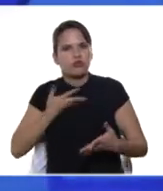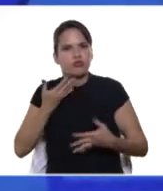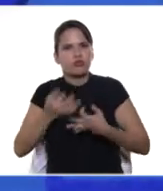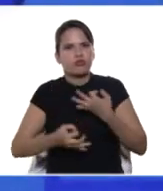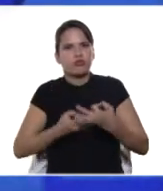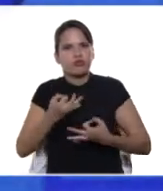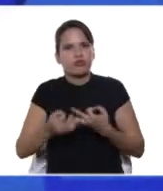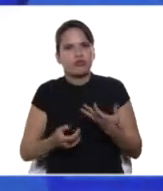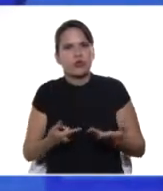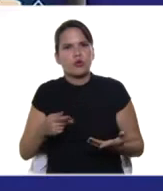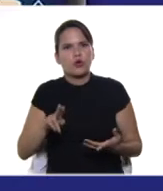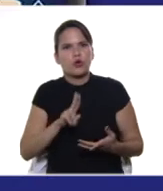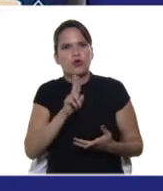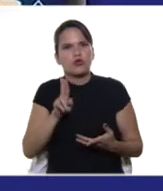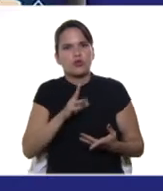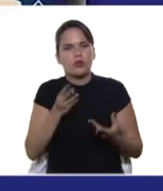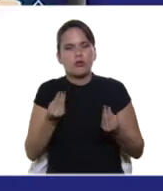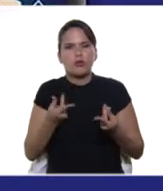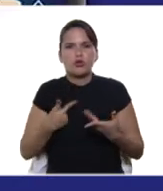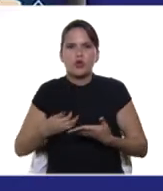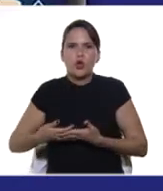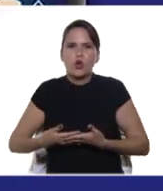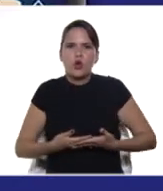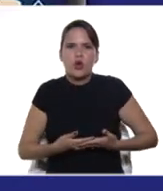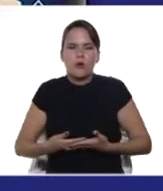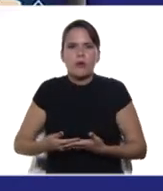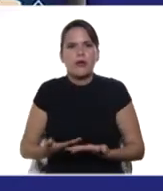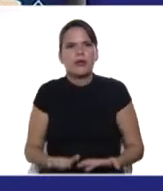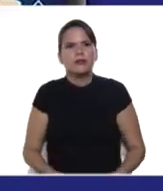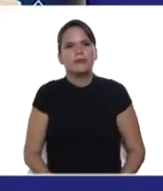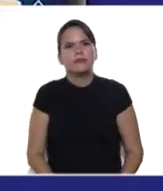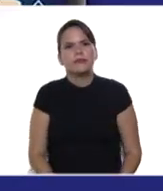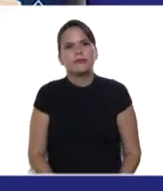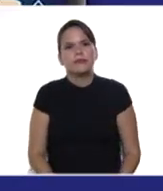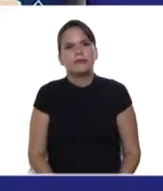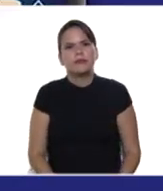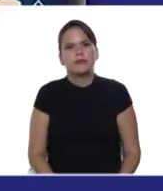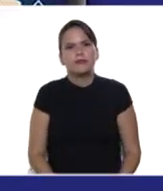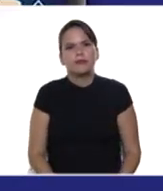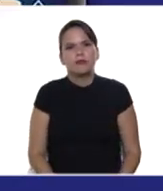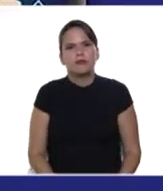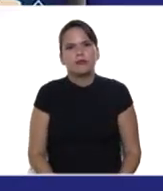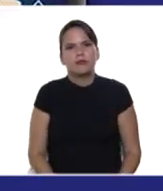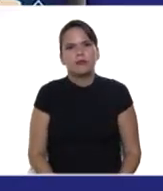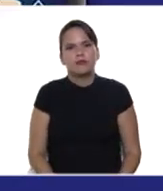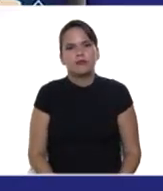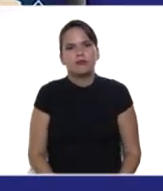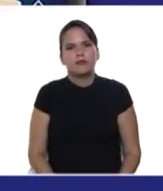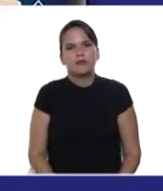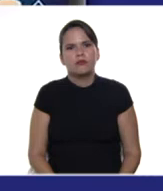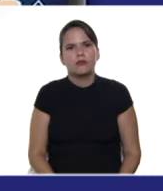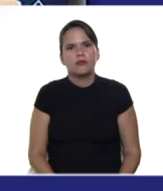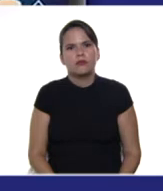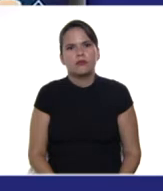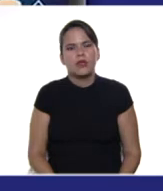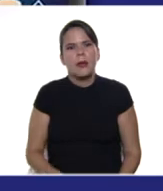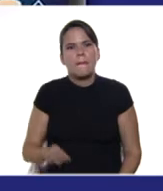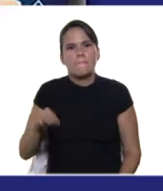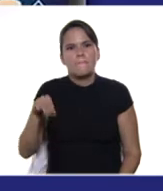medida que utilizamos mucho, sobre todo con los bebés, es el milímetro